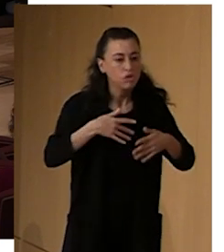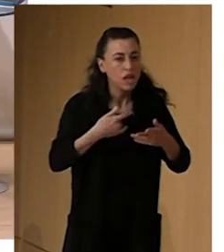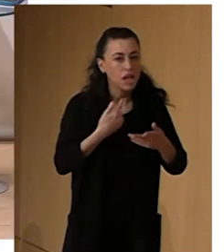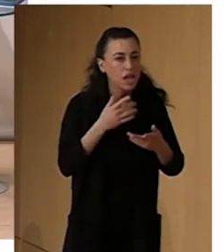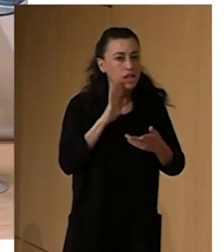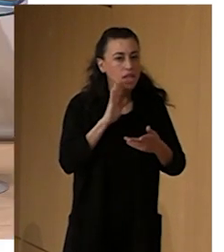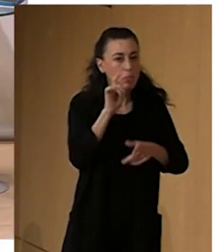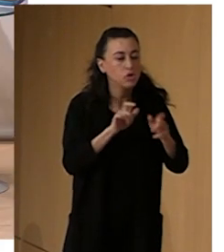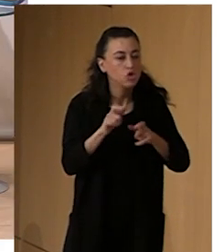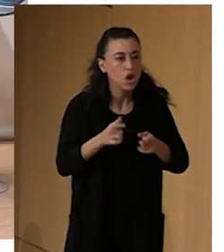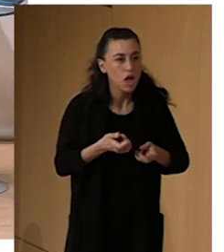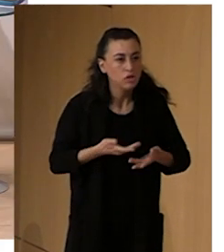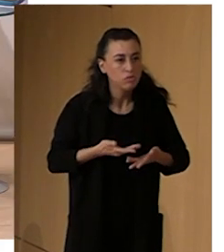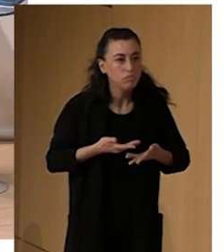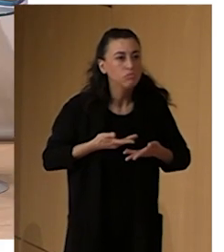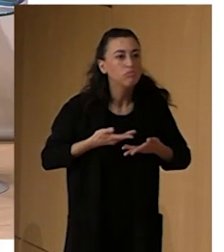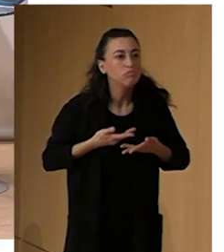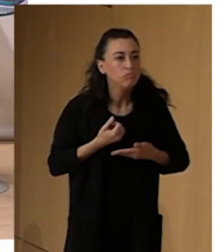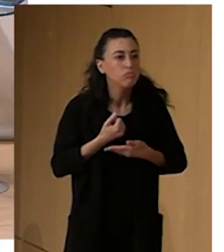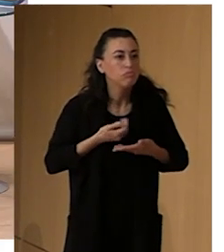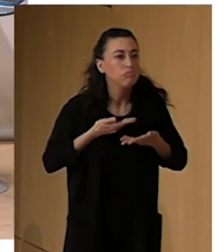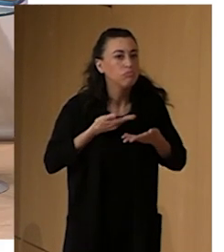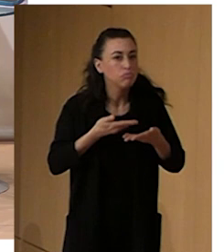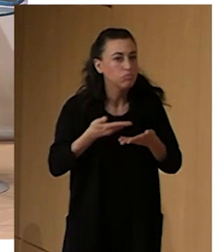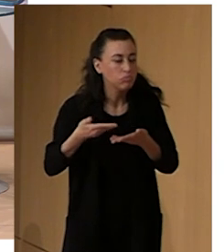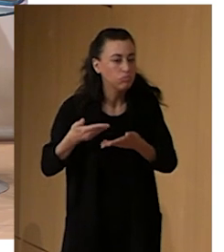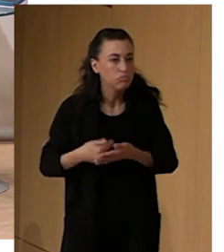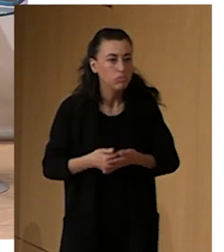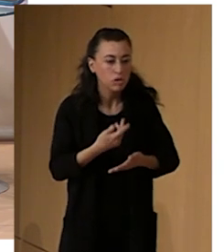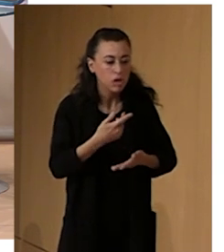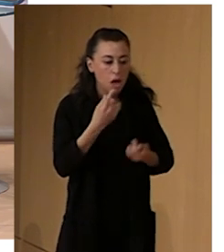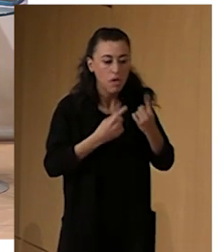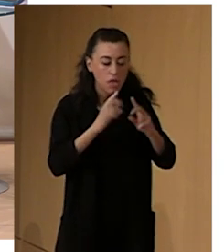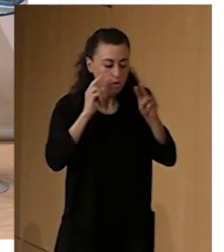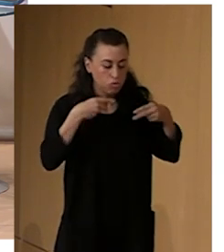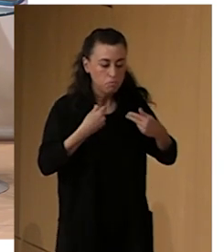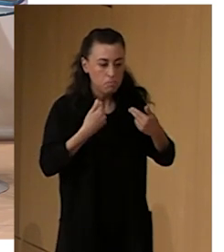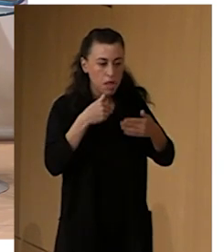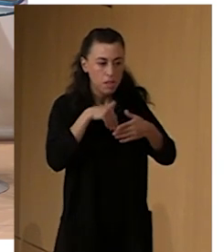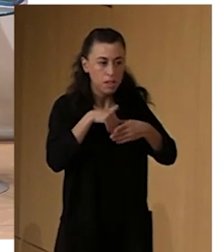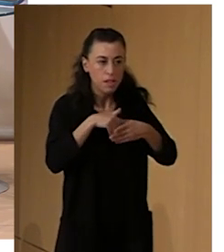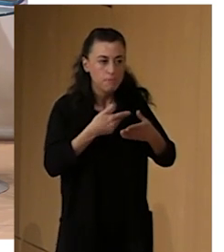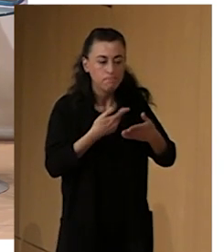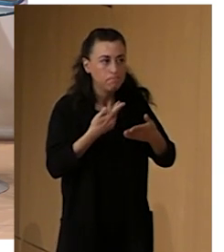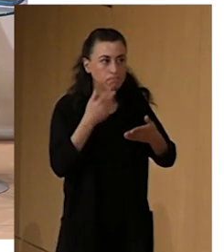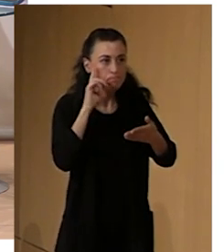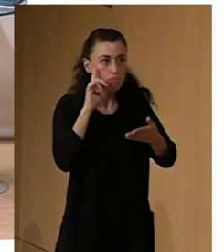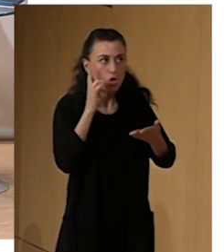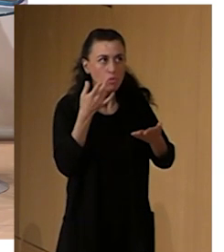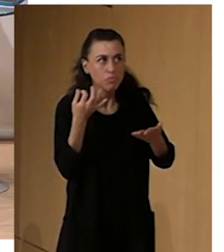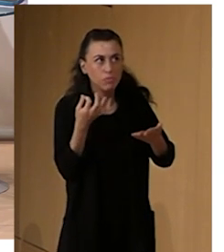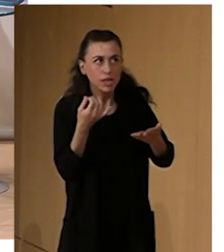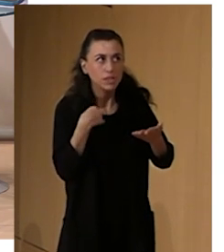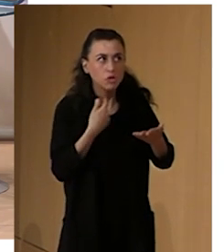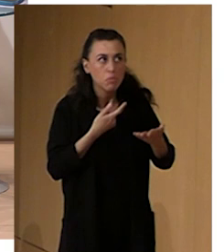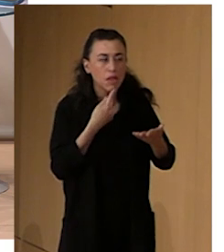nos acompañan a veces nos damos cuenta de lo que realmente sí tenemos dentro pero que no somos capaces de de de mencionar o no valoramos Y de esa